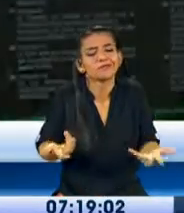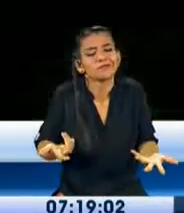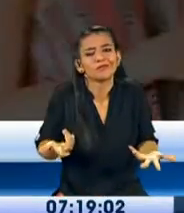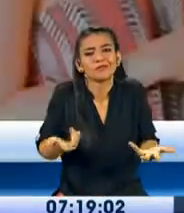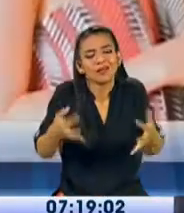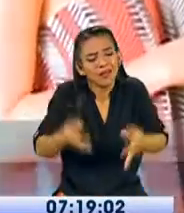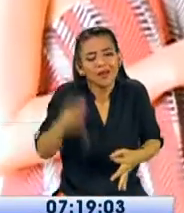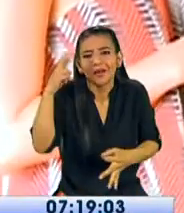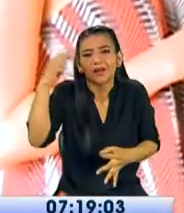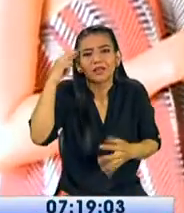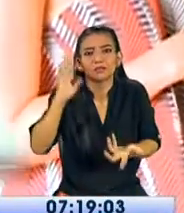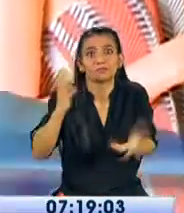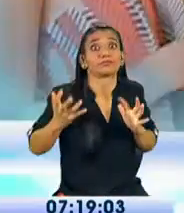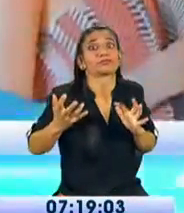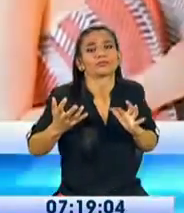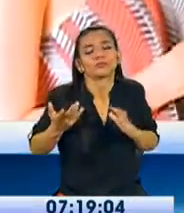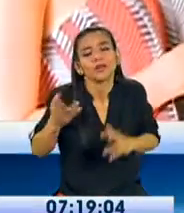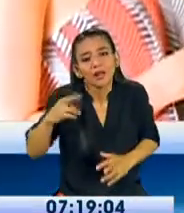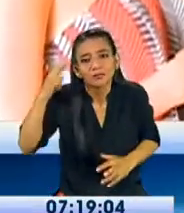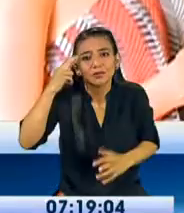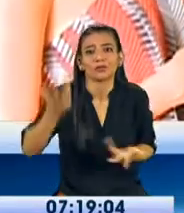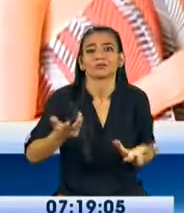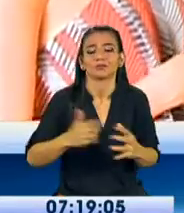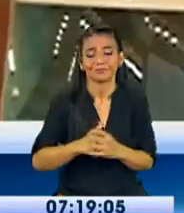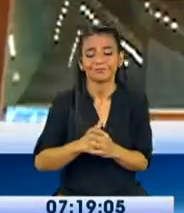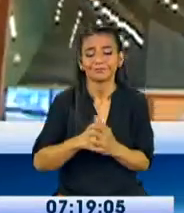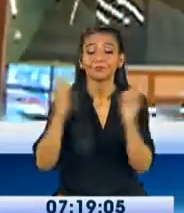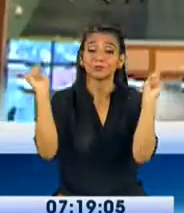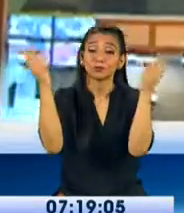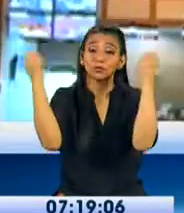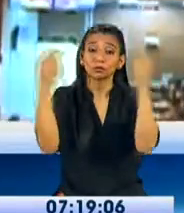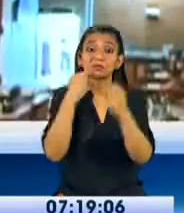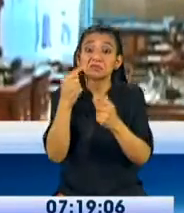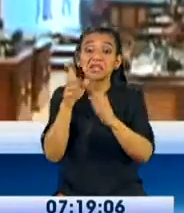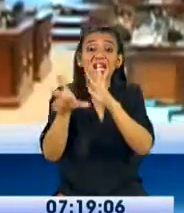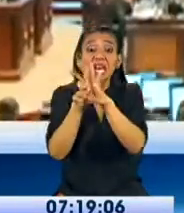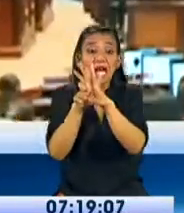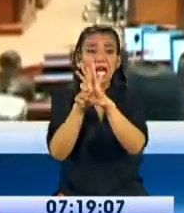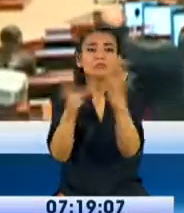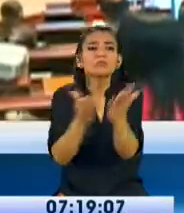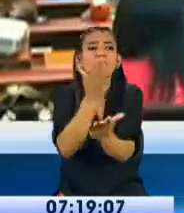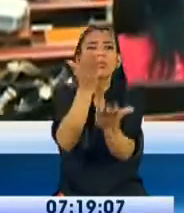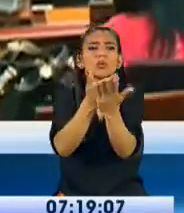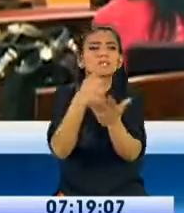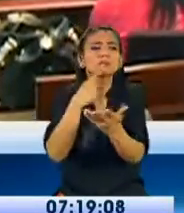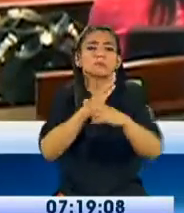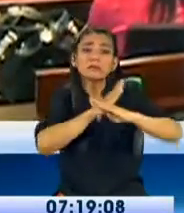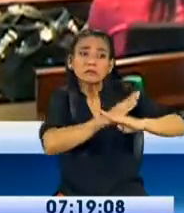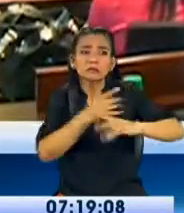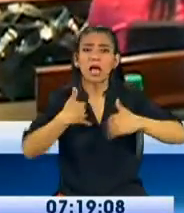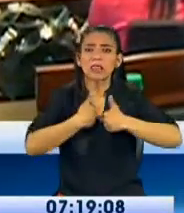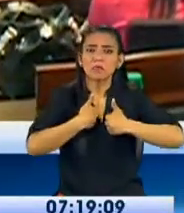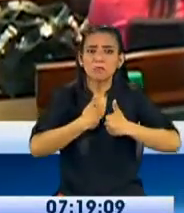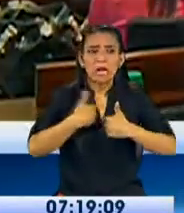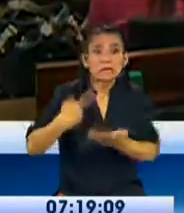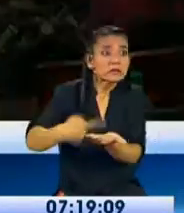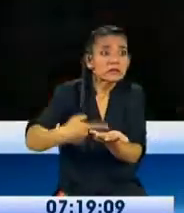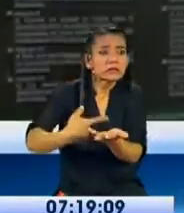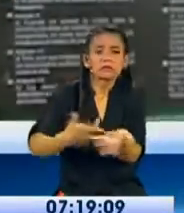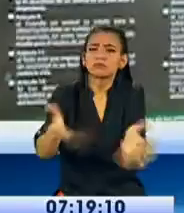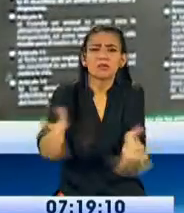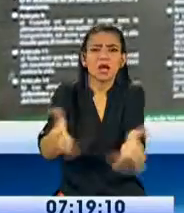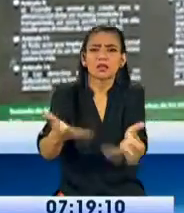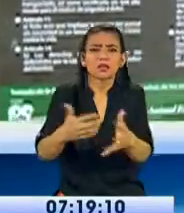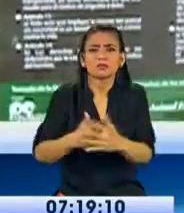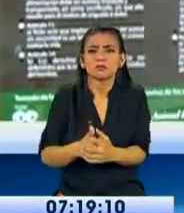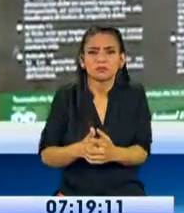mal. Esta organización animalista también rechaza que propuestas de ley en defensa de los animales todavía no han sido discutidas.